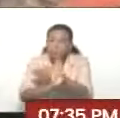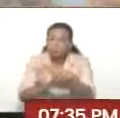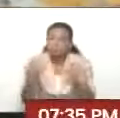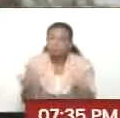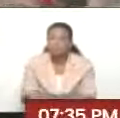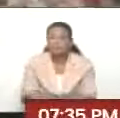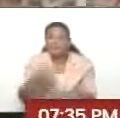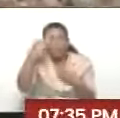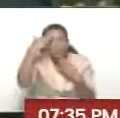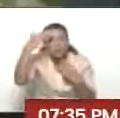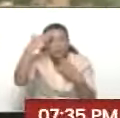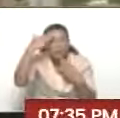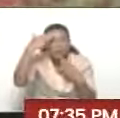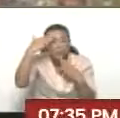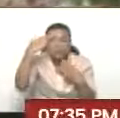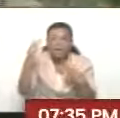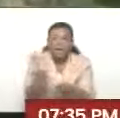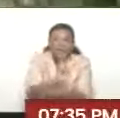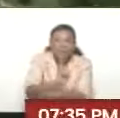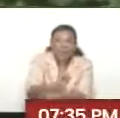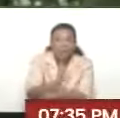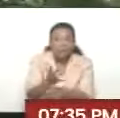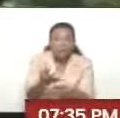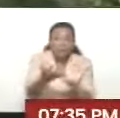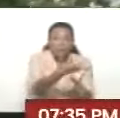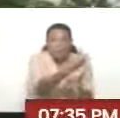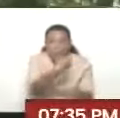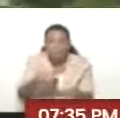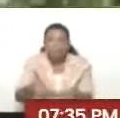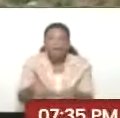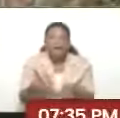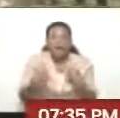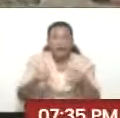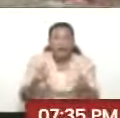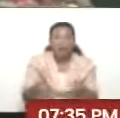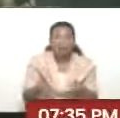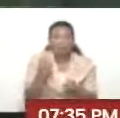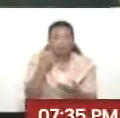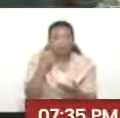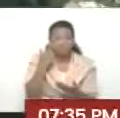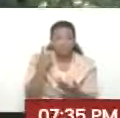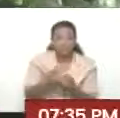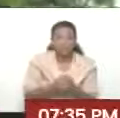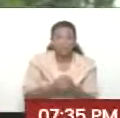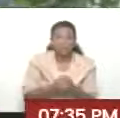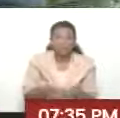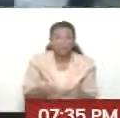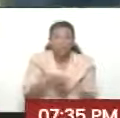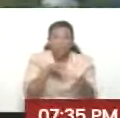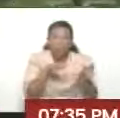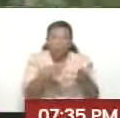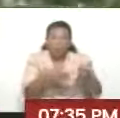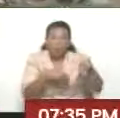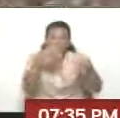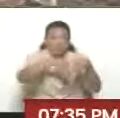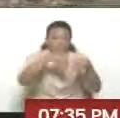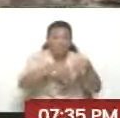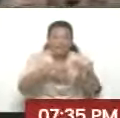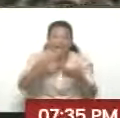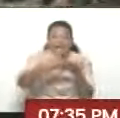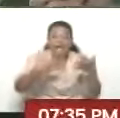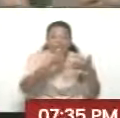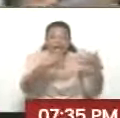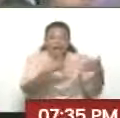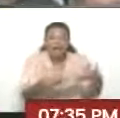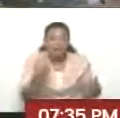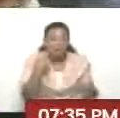bueno, saludé todo, recogí todas las cartas. Aquí tengo el sobre Manila con todas las cartas.